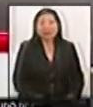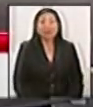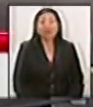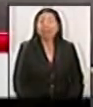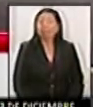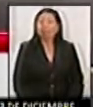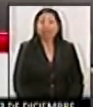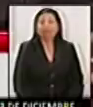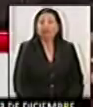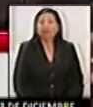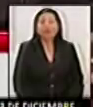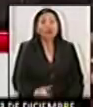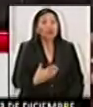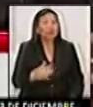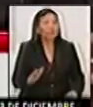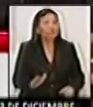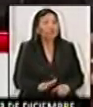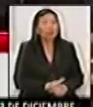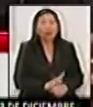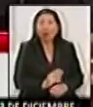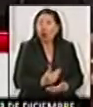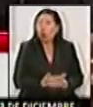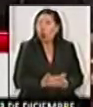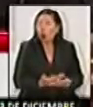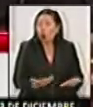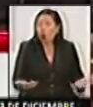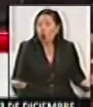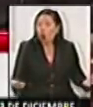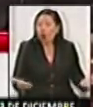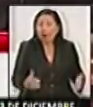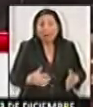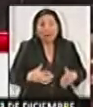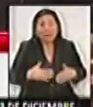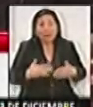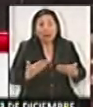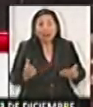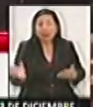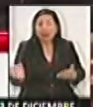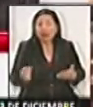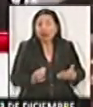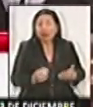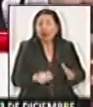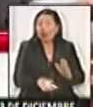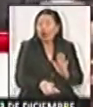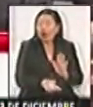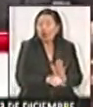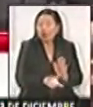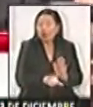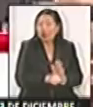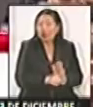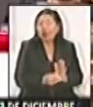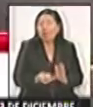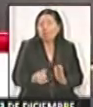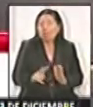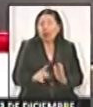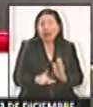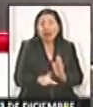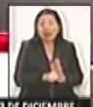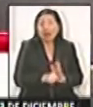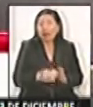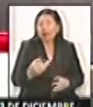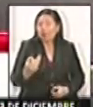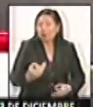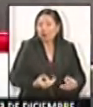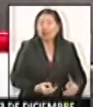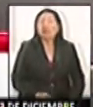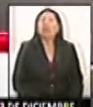ser inamovible. No existe ninguna posibilidad de ningún tipo de ley que valga más que la ley de